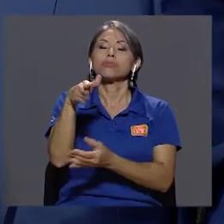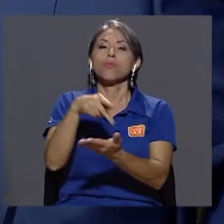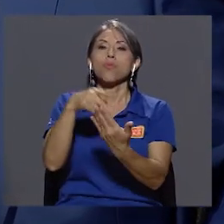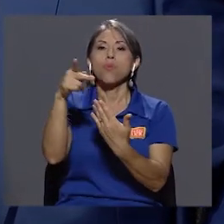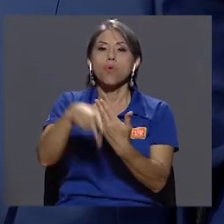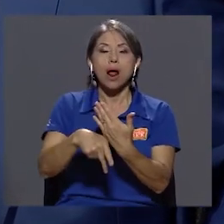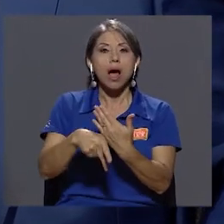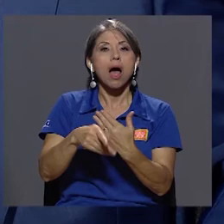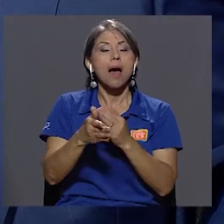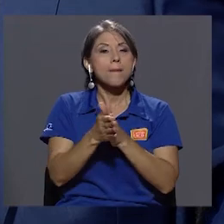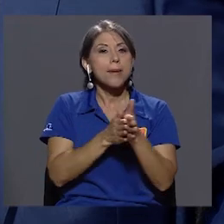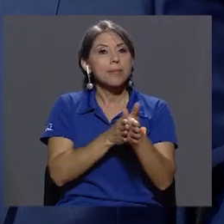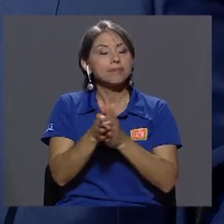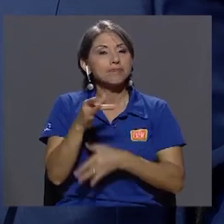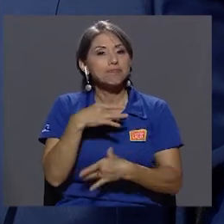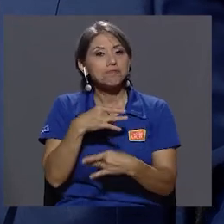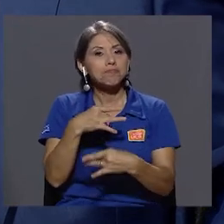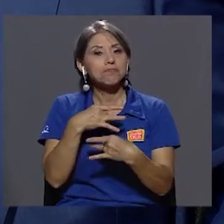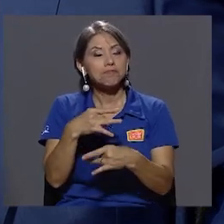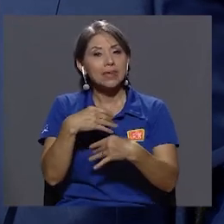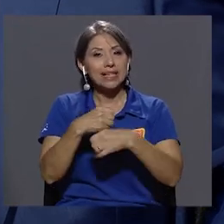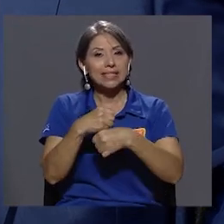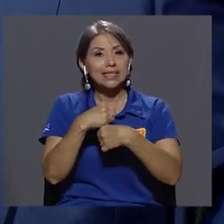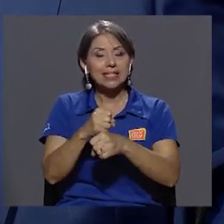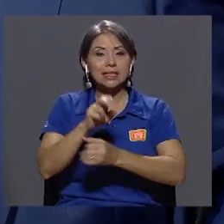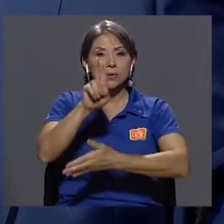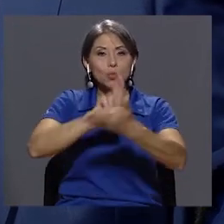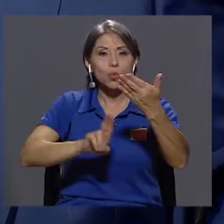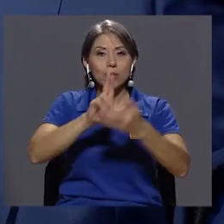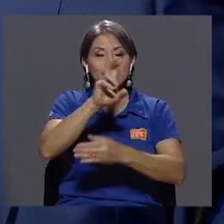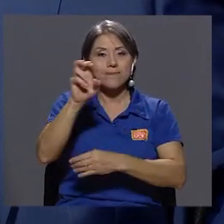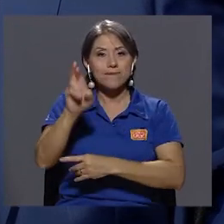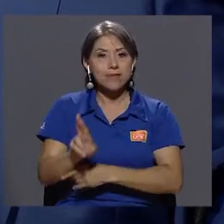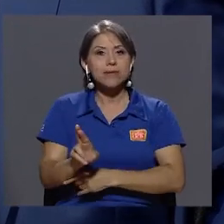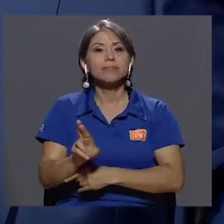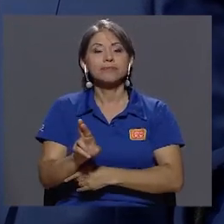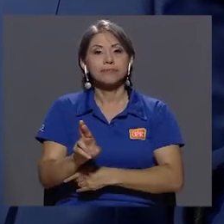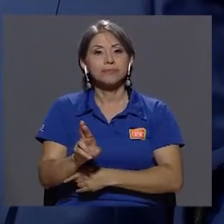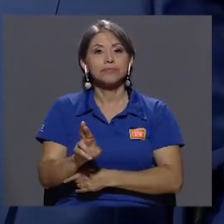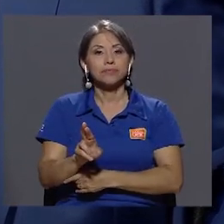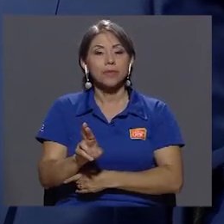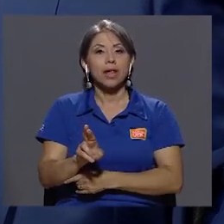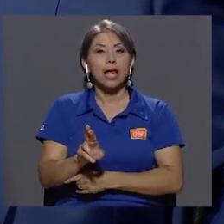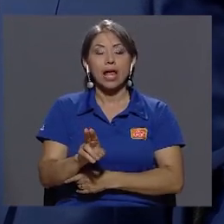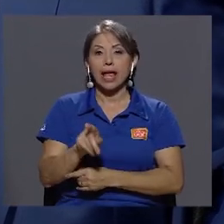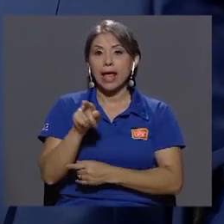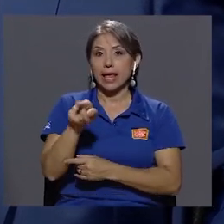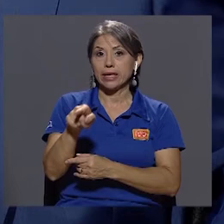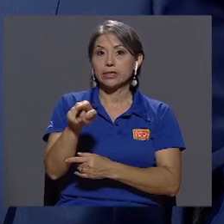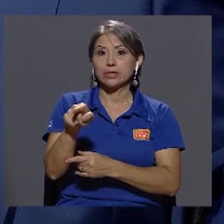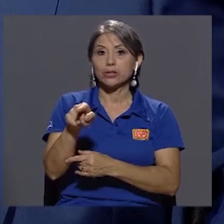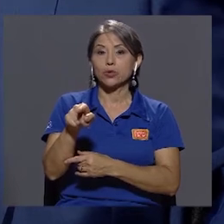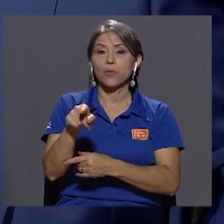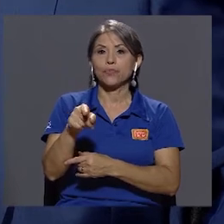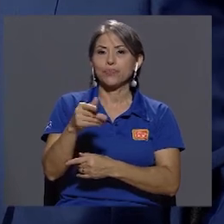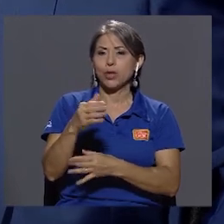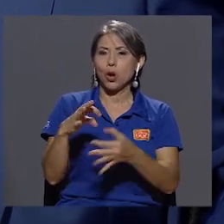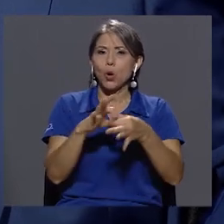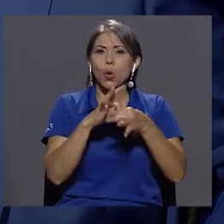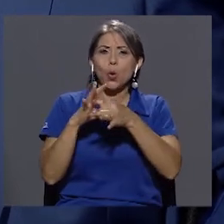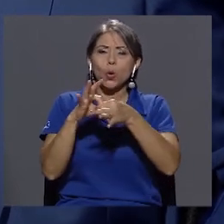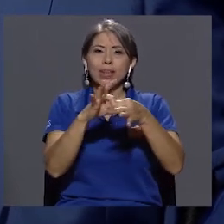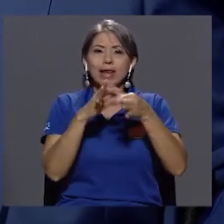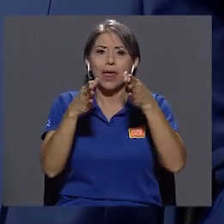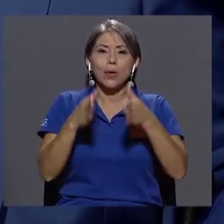muy interesante que se hace la universidad costa rica nos lleva adelante lo coordina la